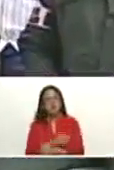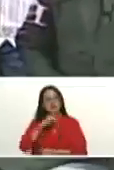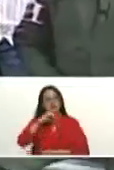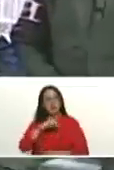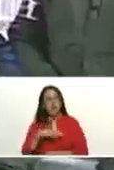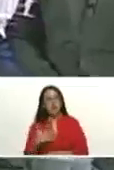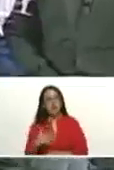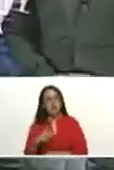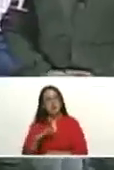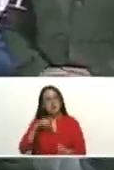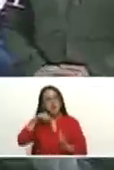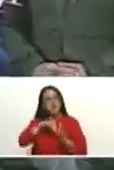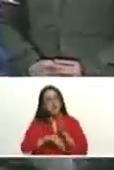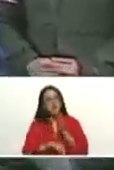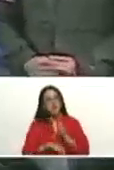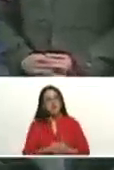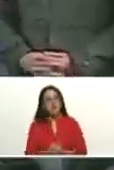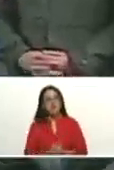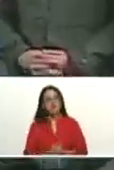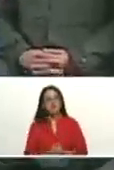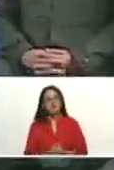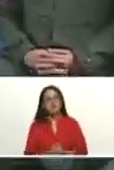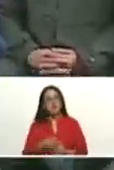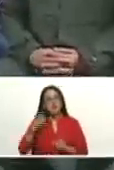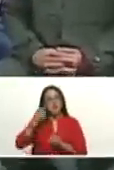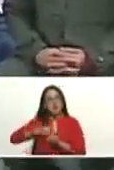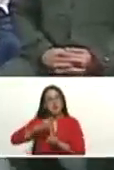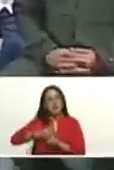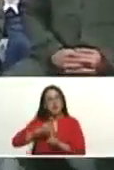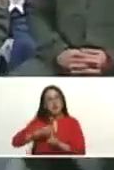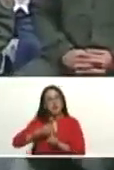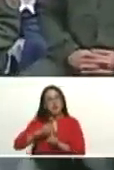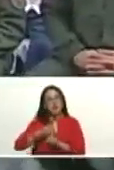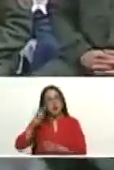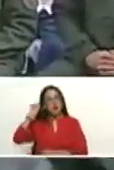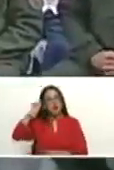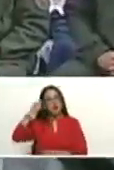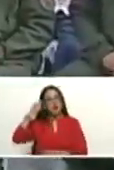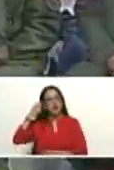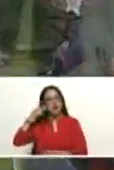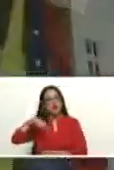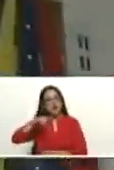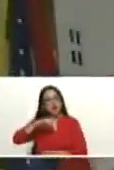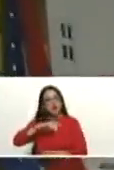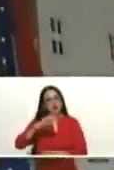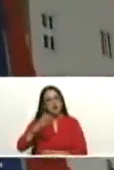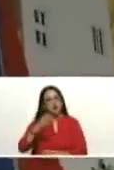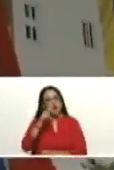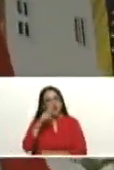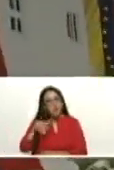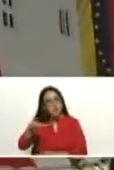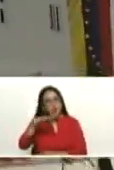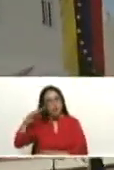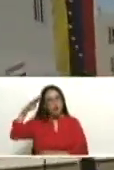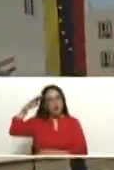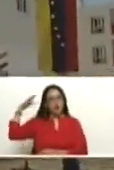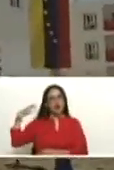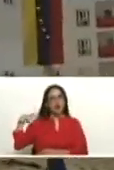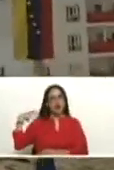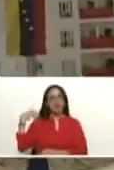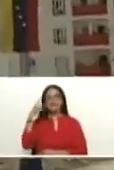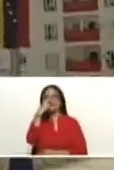histórica, de raíz profunda, de batalla, que recuerda a nuestro general del pueblo soberano,